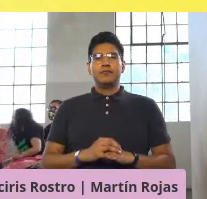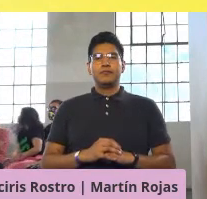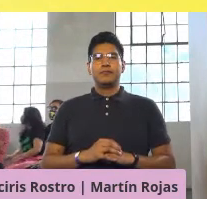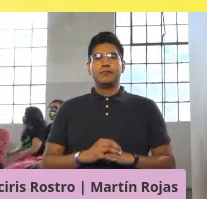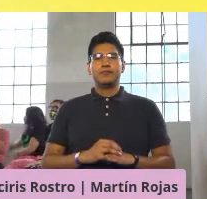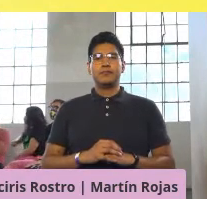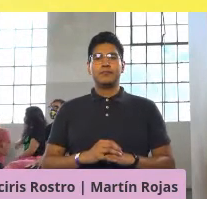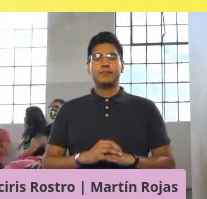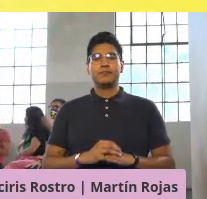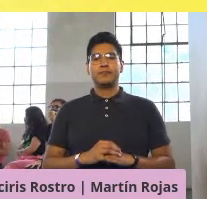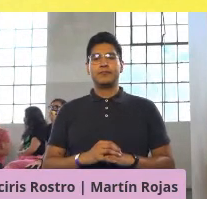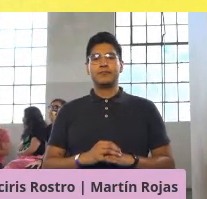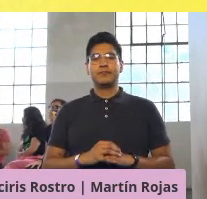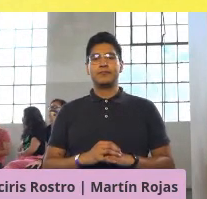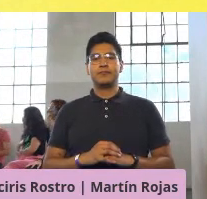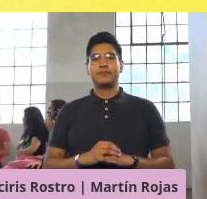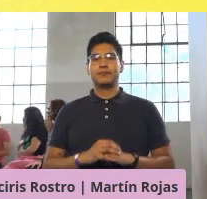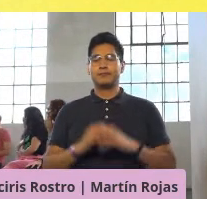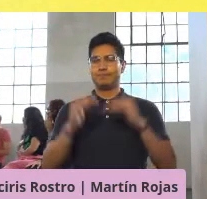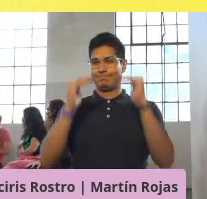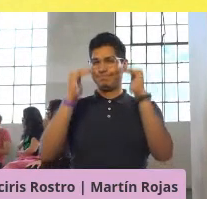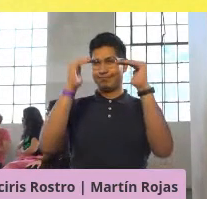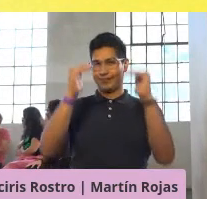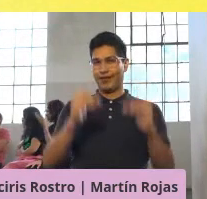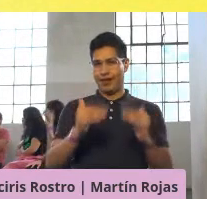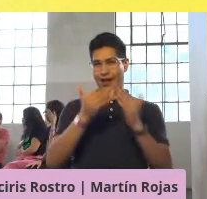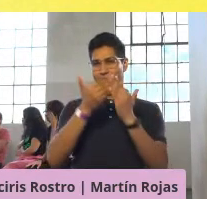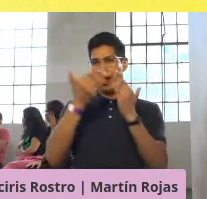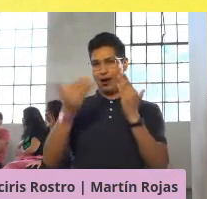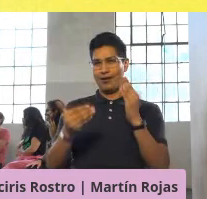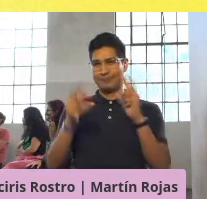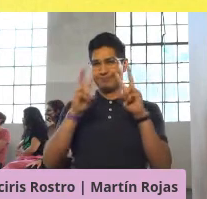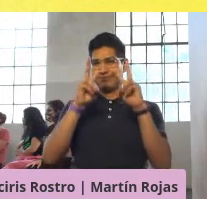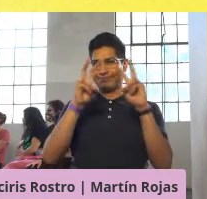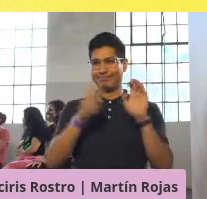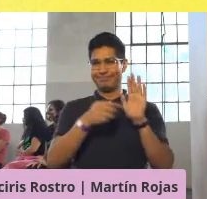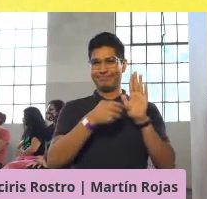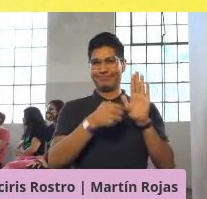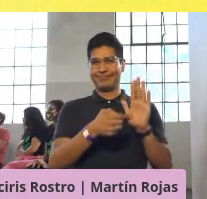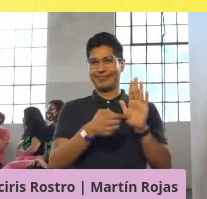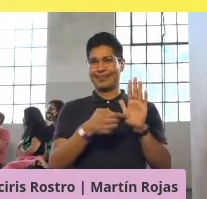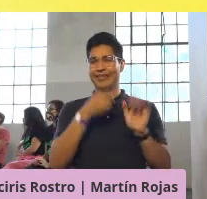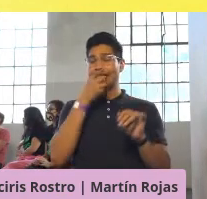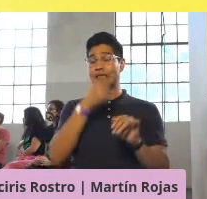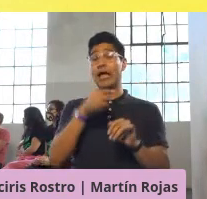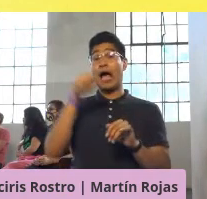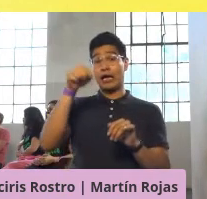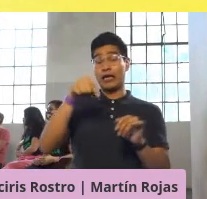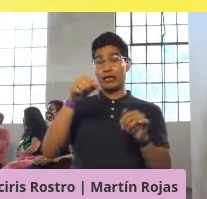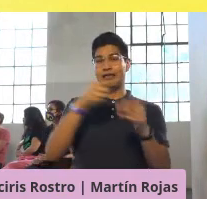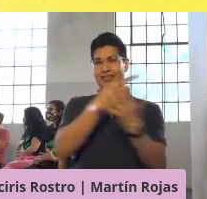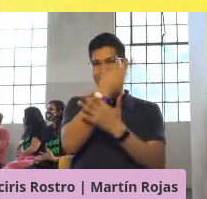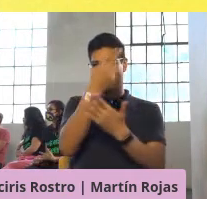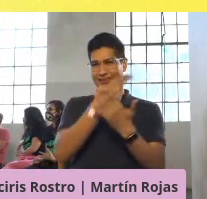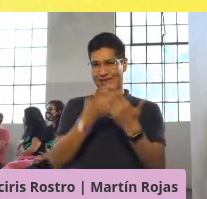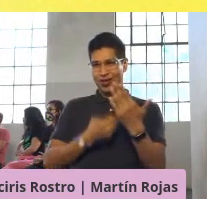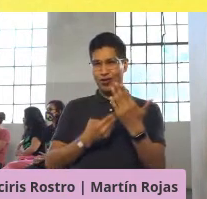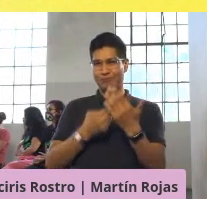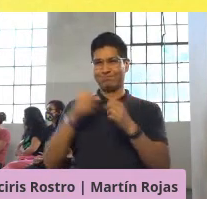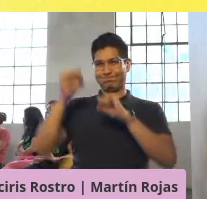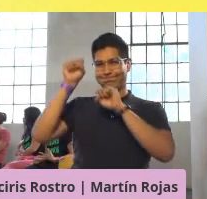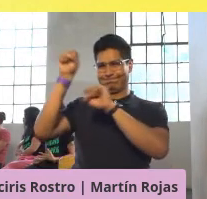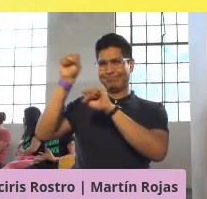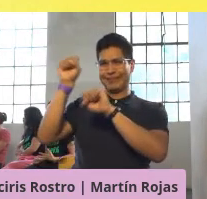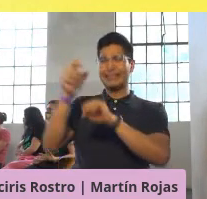Y acá, bueno, creo que falta hacer aquí un disclaimer que decididamente o seguramente Diseño Activista es el grupo activista